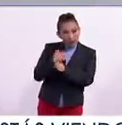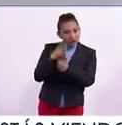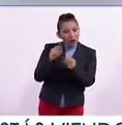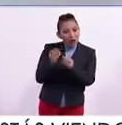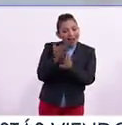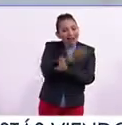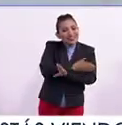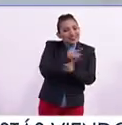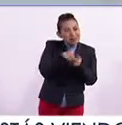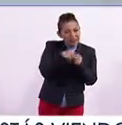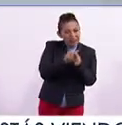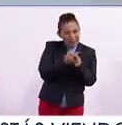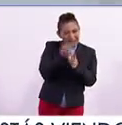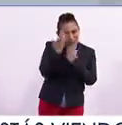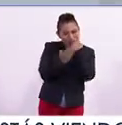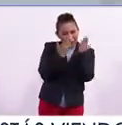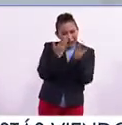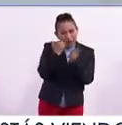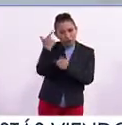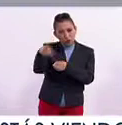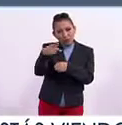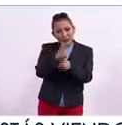su intención era muy diferente.